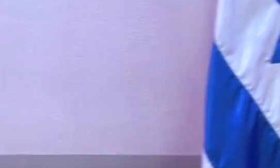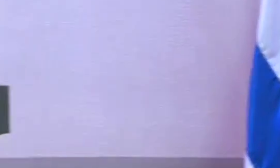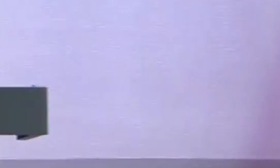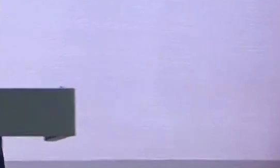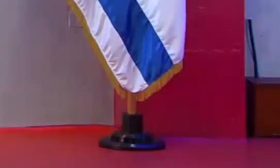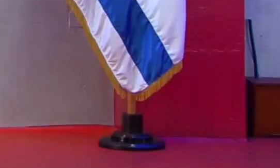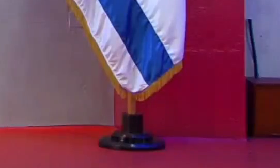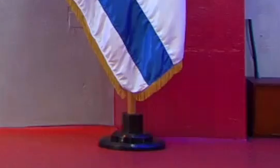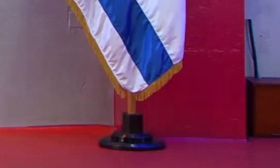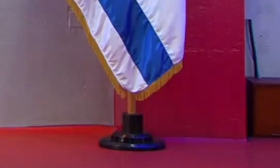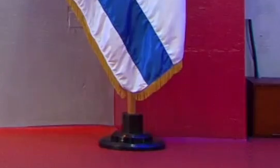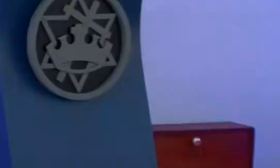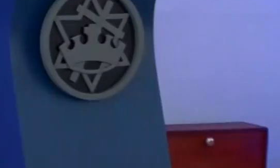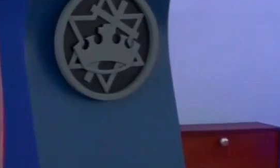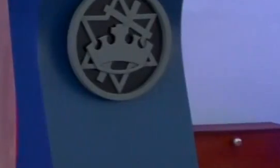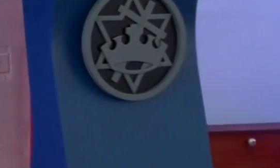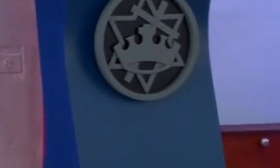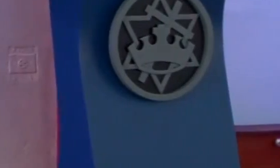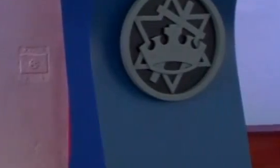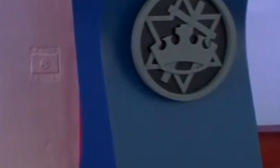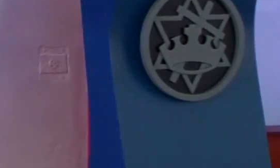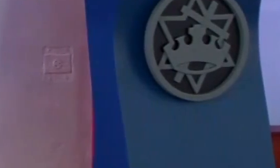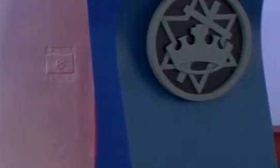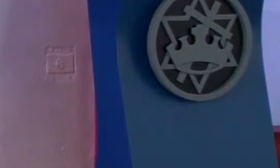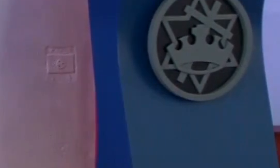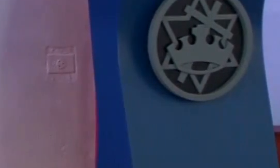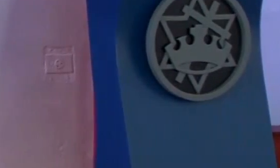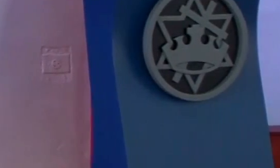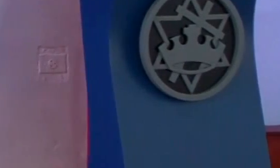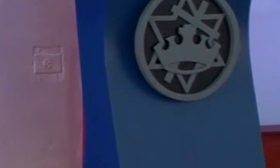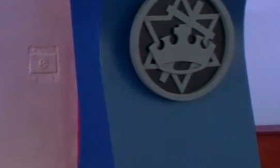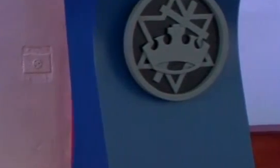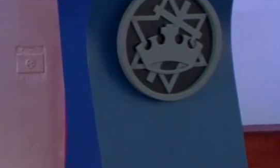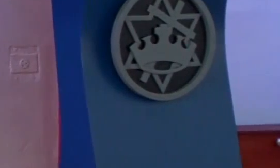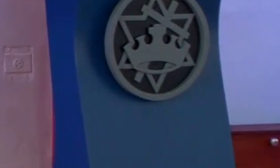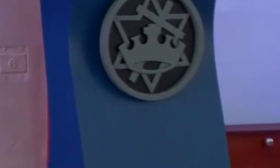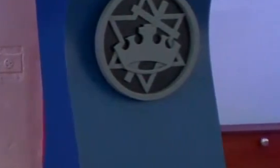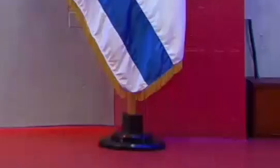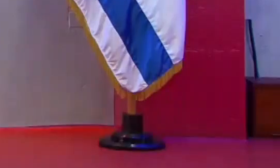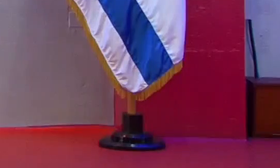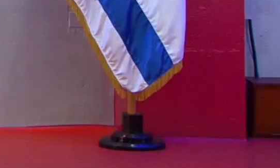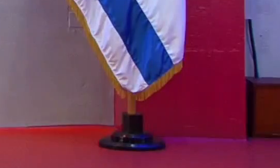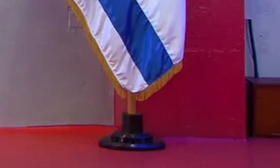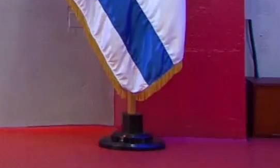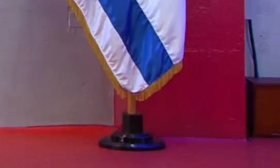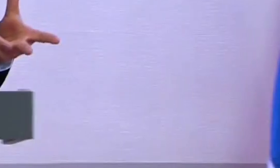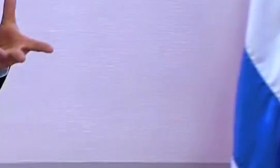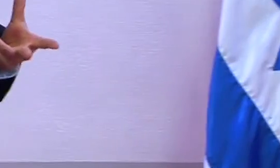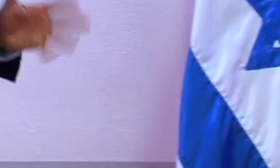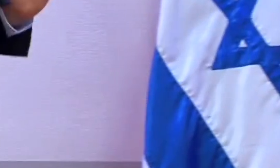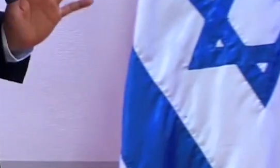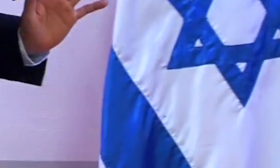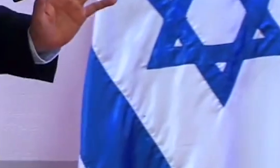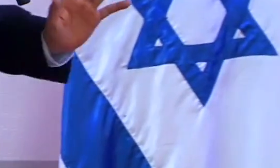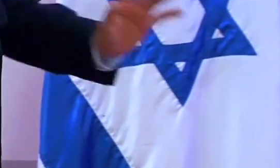apariencia no era la apariencia que la han pintado históricamente no era un paladín de guerra no era un hombre de 400 libras